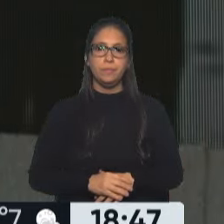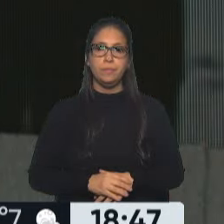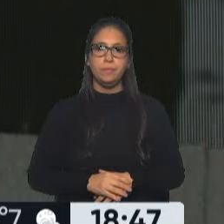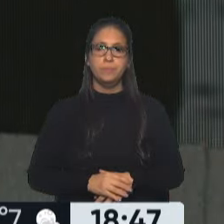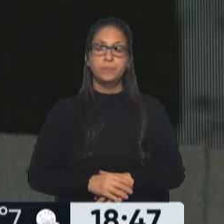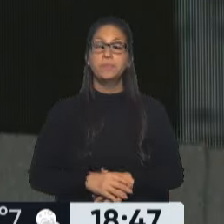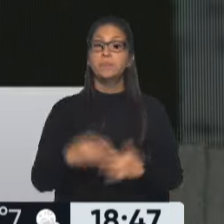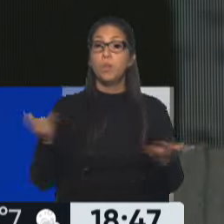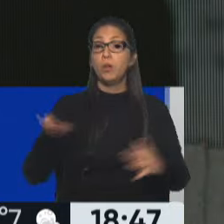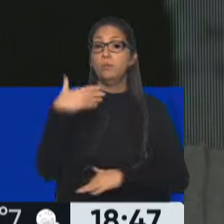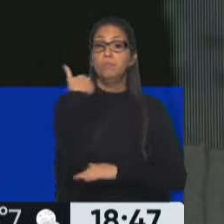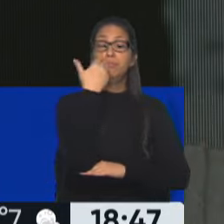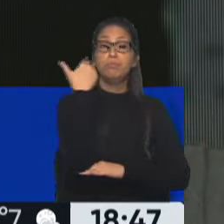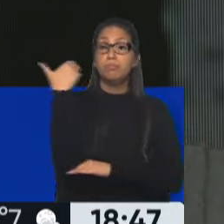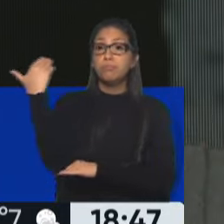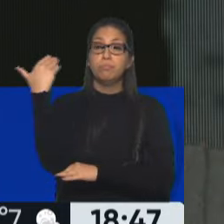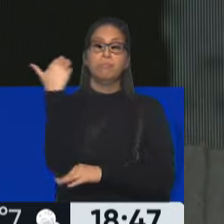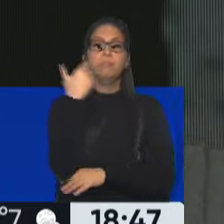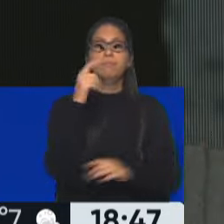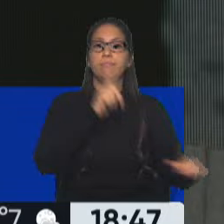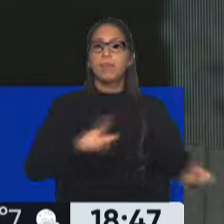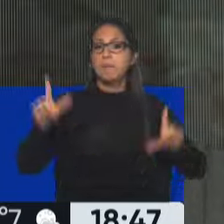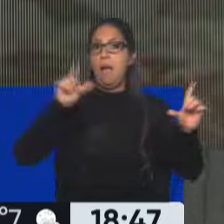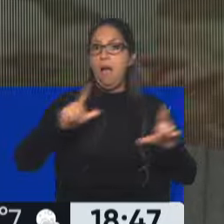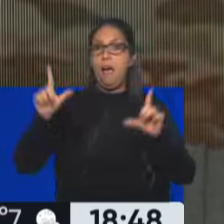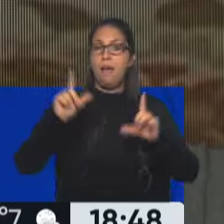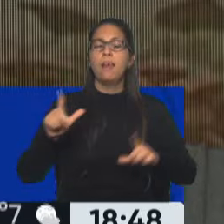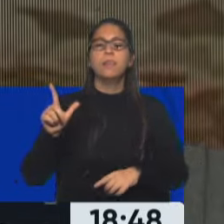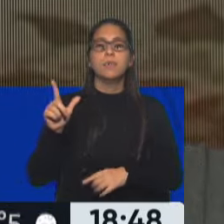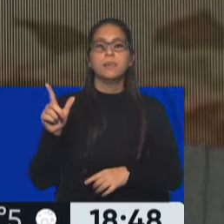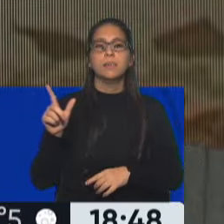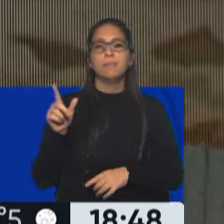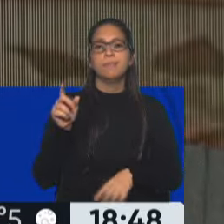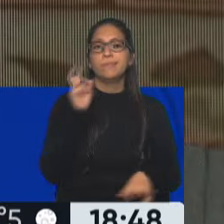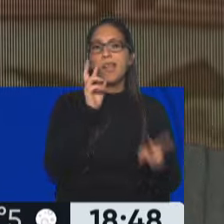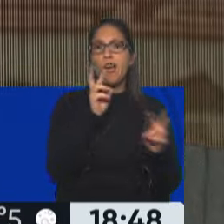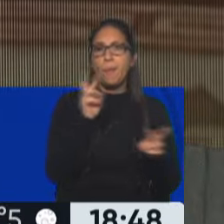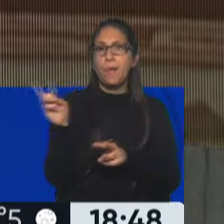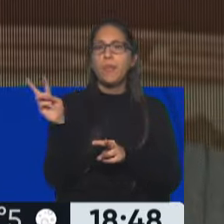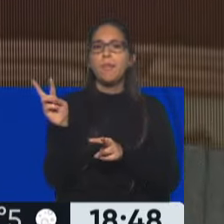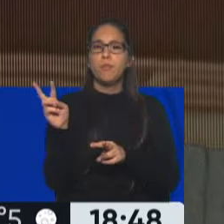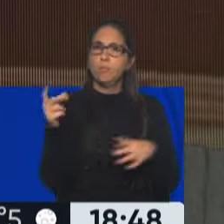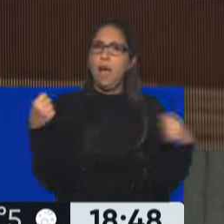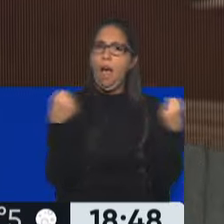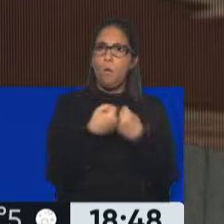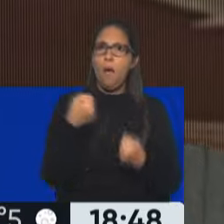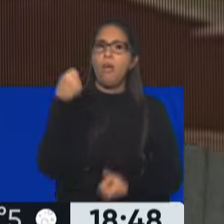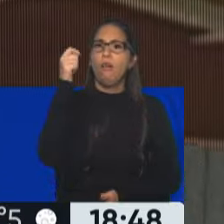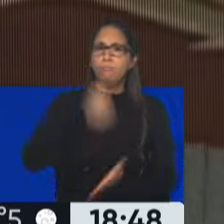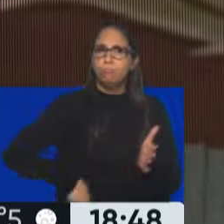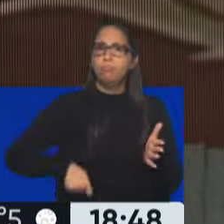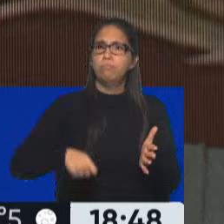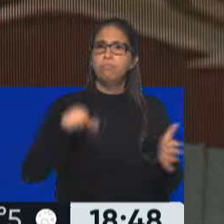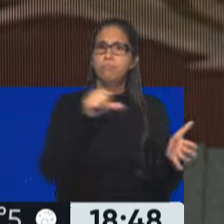Bueno, allí los discursos, allí estas imágenes que obviamente, más allá de las imágenes, sobre todo aquellos acuerdos sellados entre